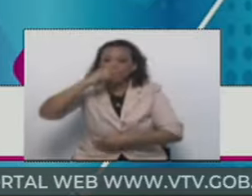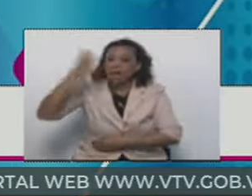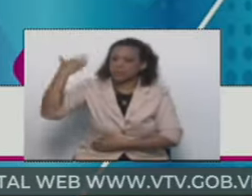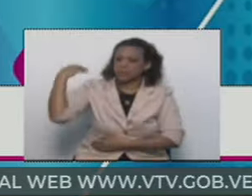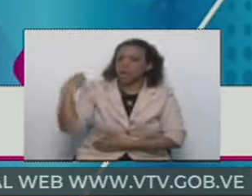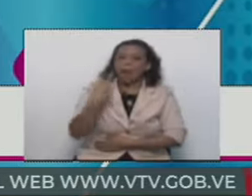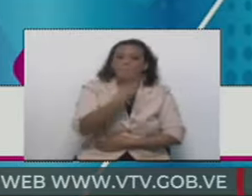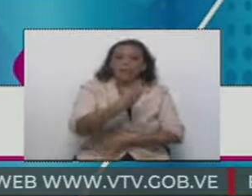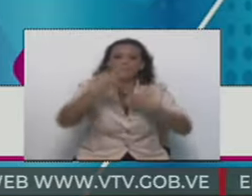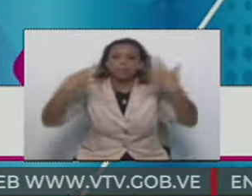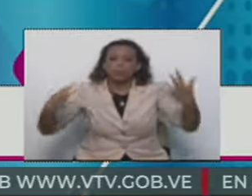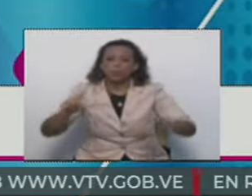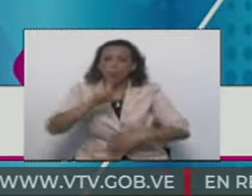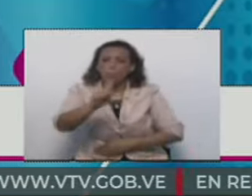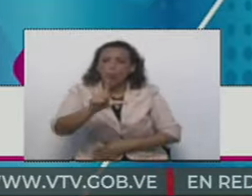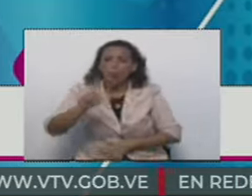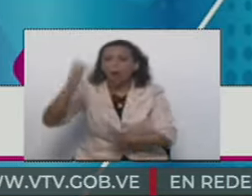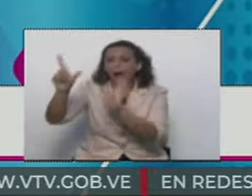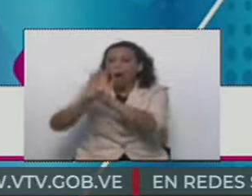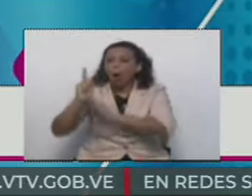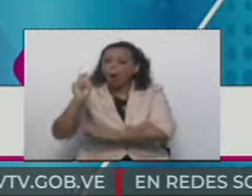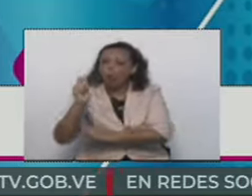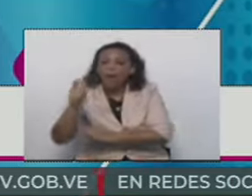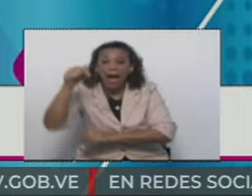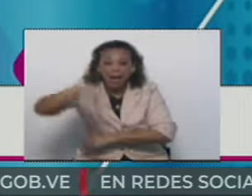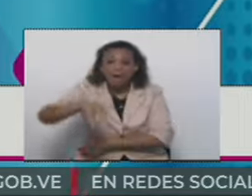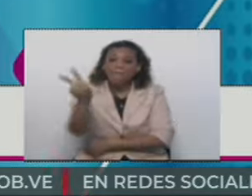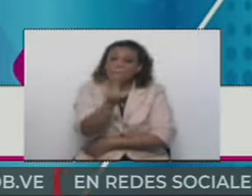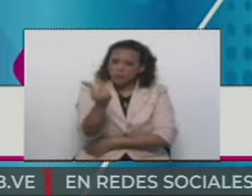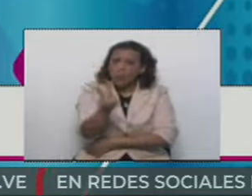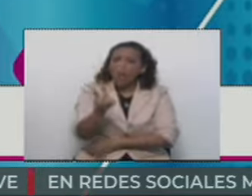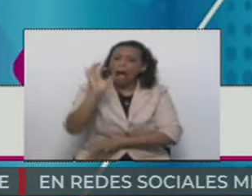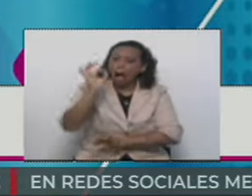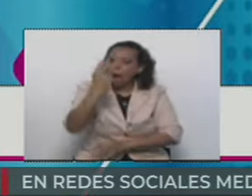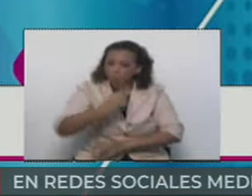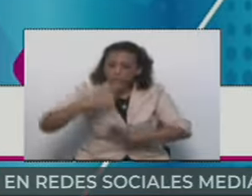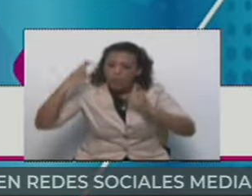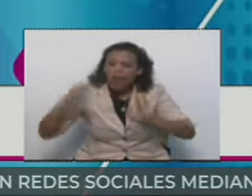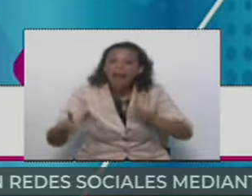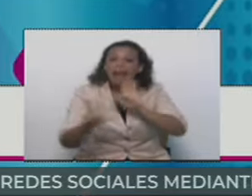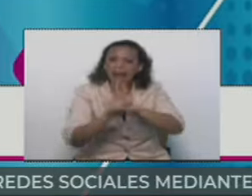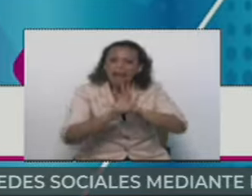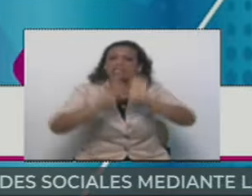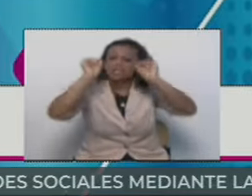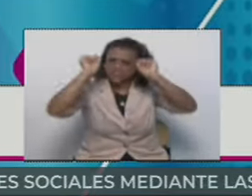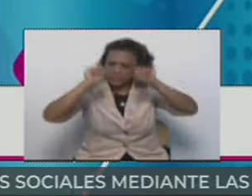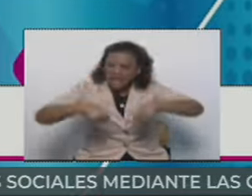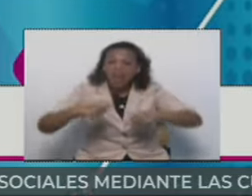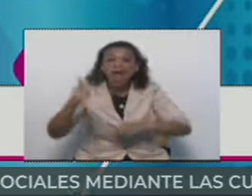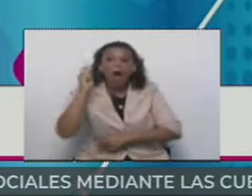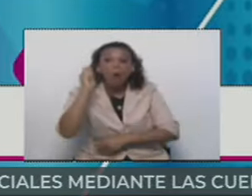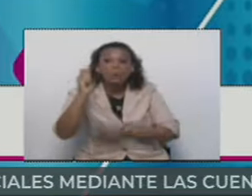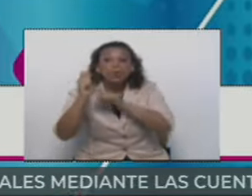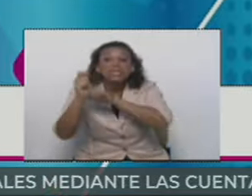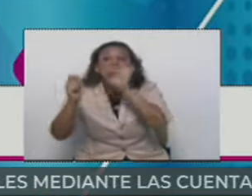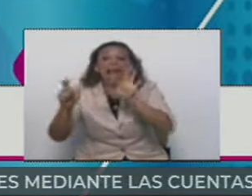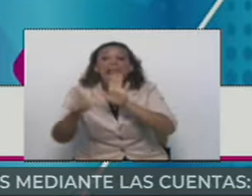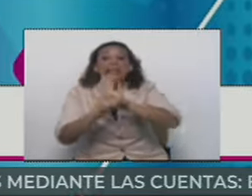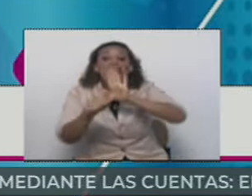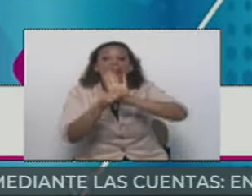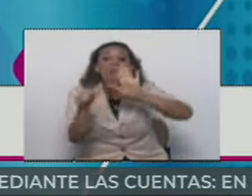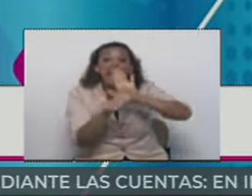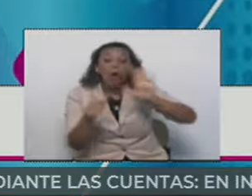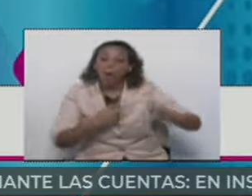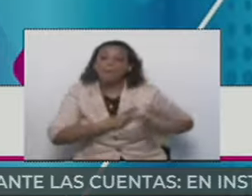la constitución y las leyes. Así que en Venezuela se va a cumplir la ley, se va a cumplir la constitución y se va a cumplir